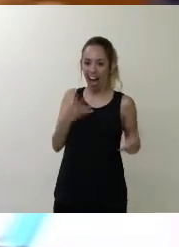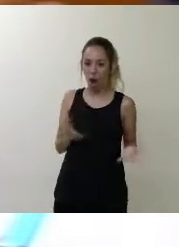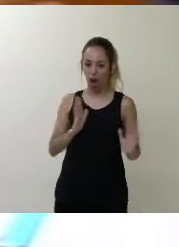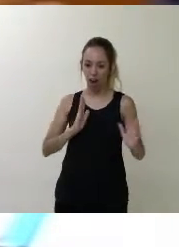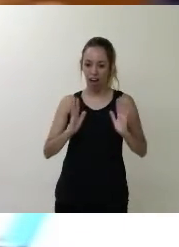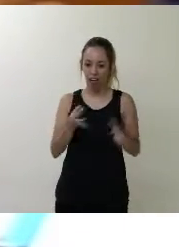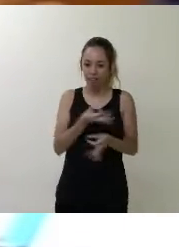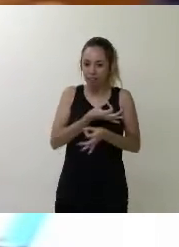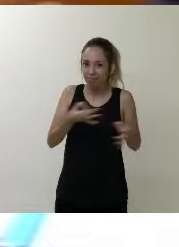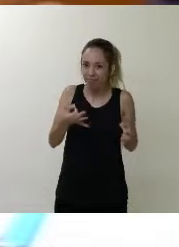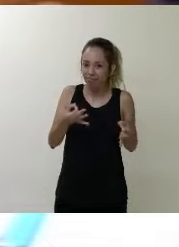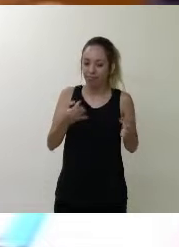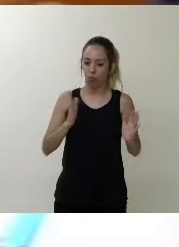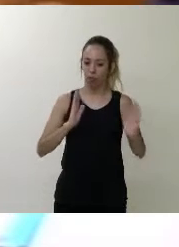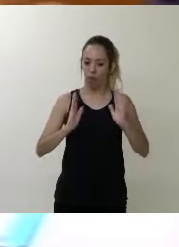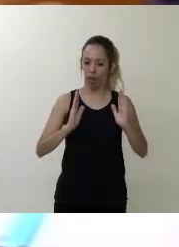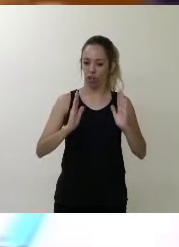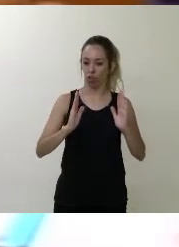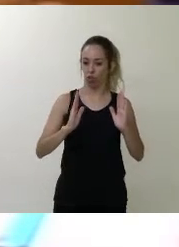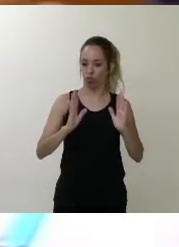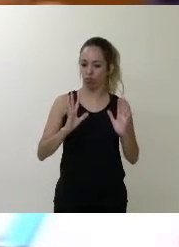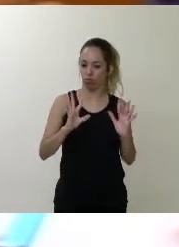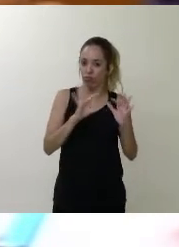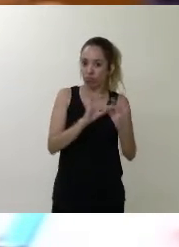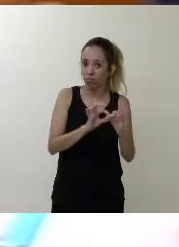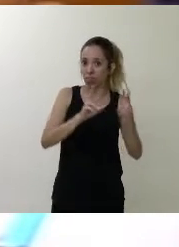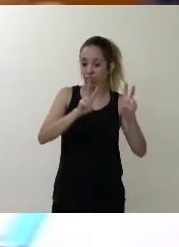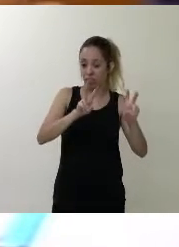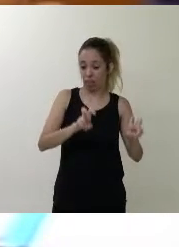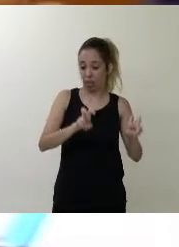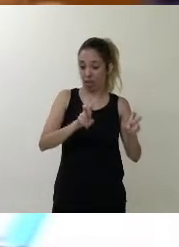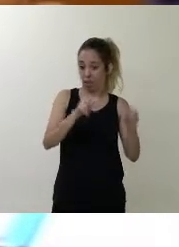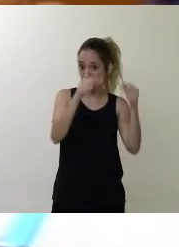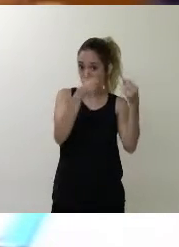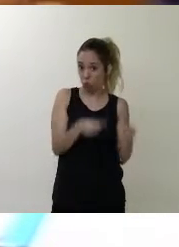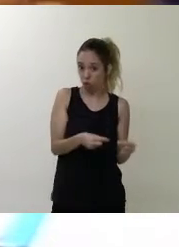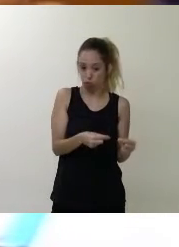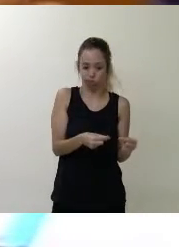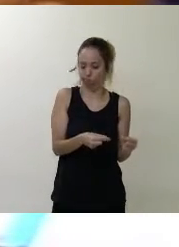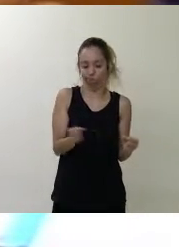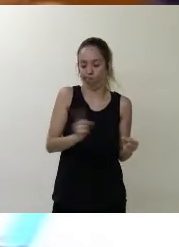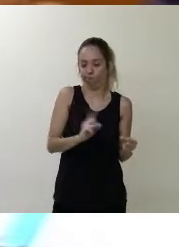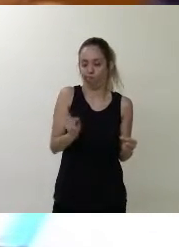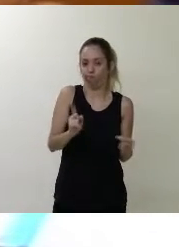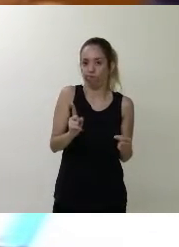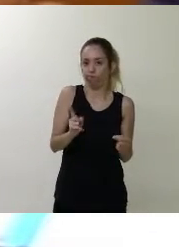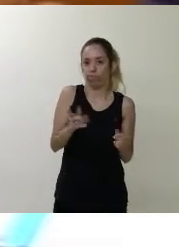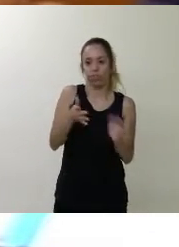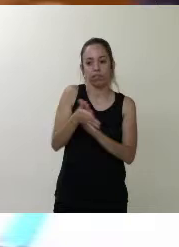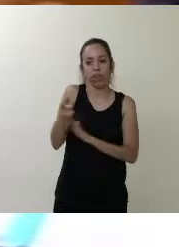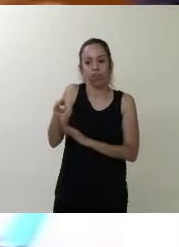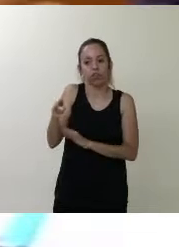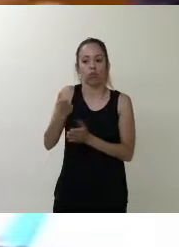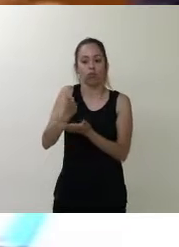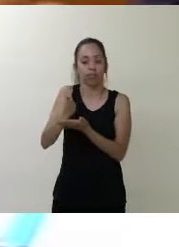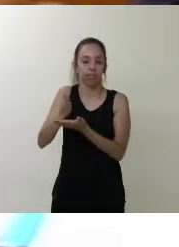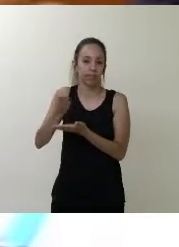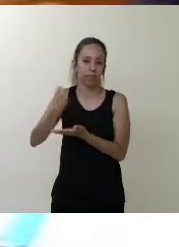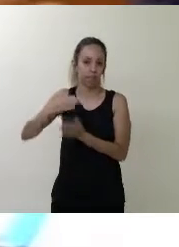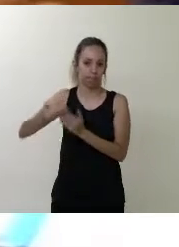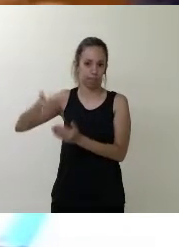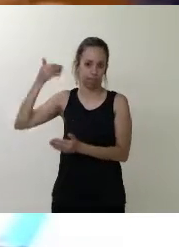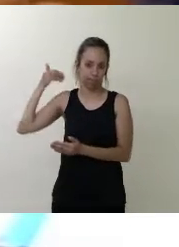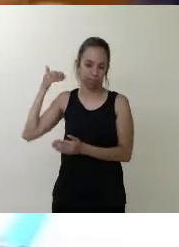establece la normativa para el fin que establece la ciudadana en su queja, en su reclamación a los expedientes en cuestión, ¿no? Por lo tanto,